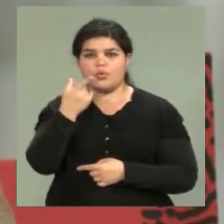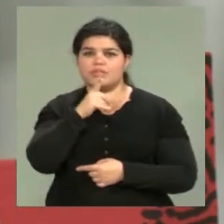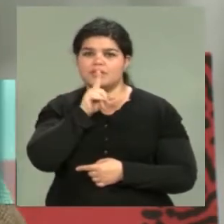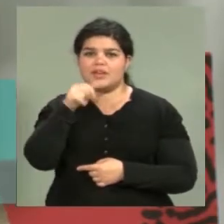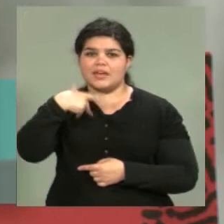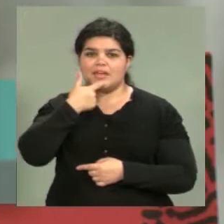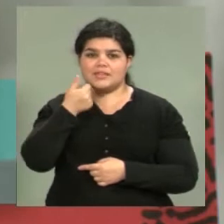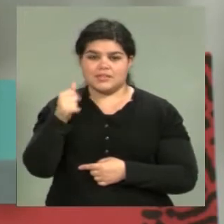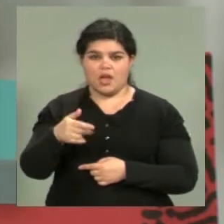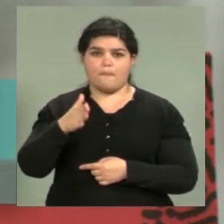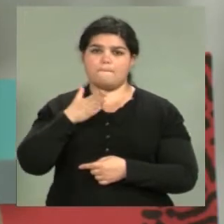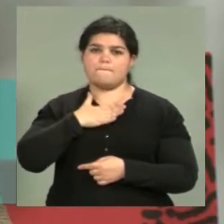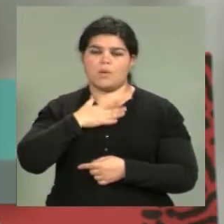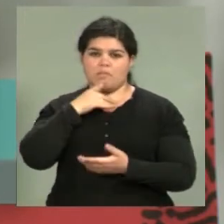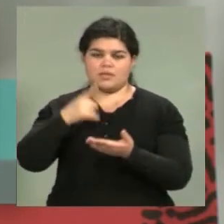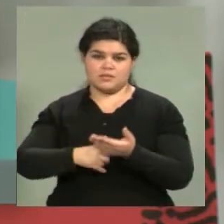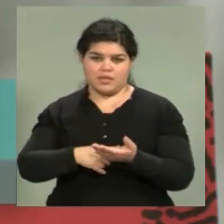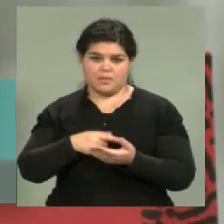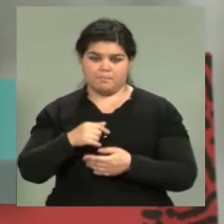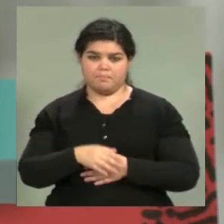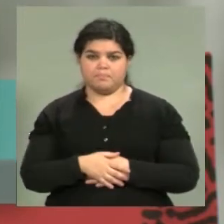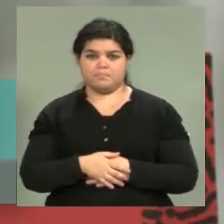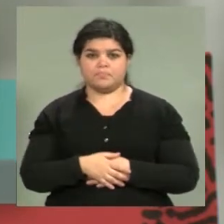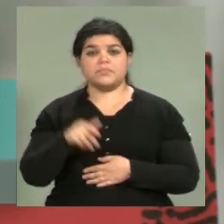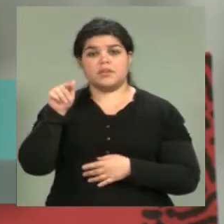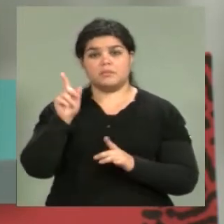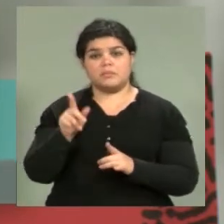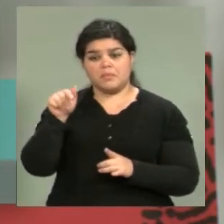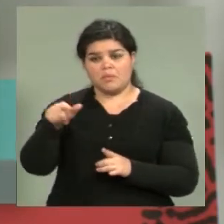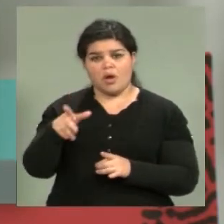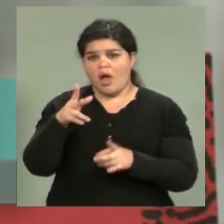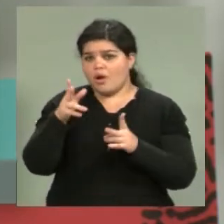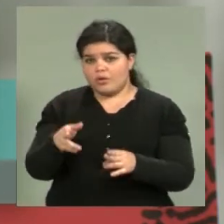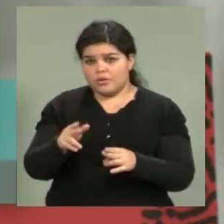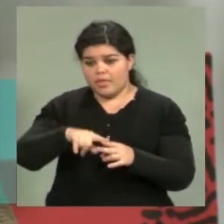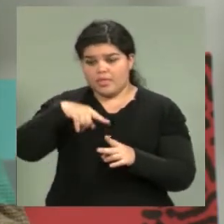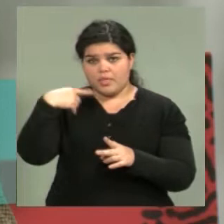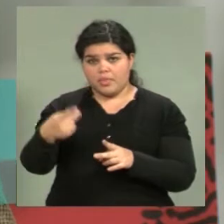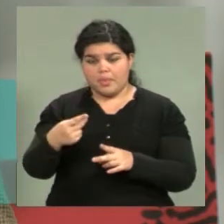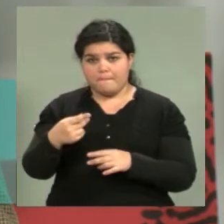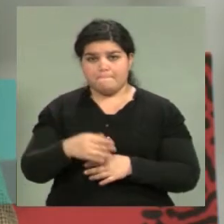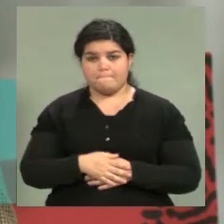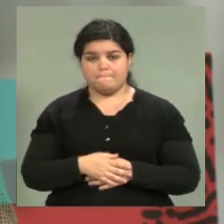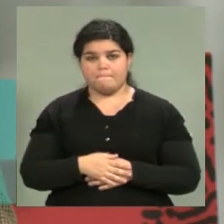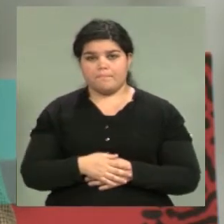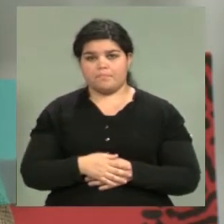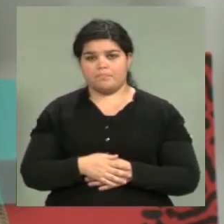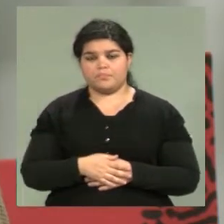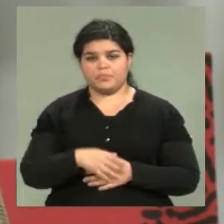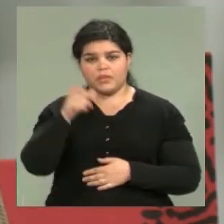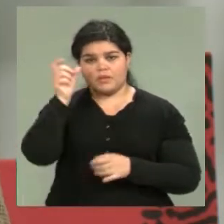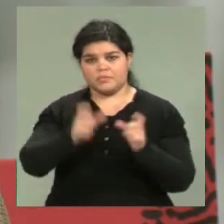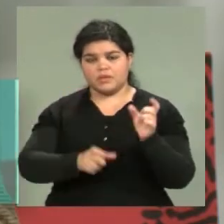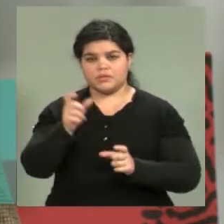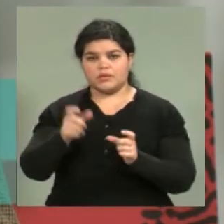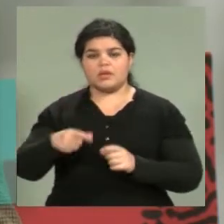lo que comentábamos para que la gente sepa cuando fuimos al corte es que las personas principalmente